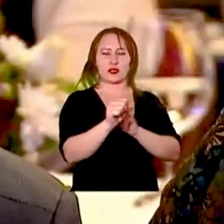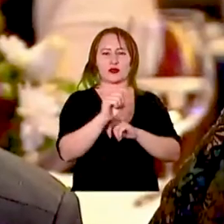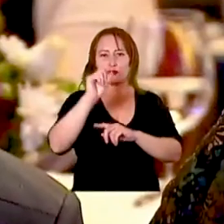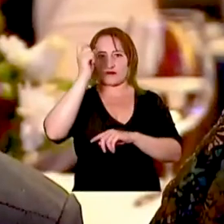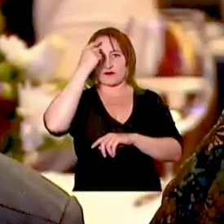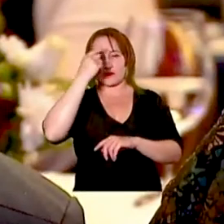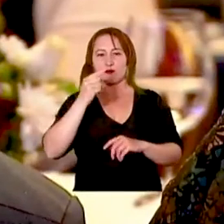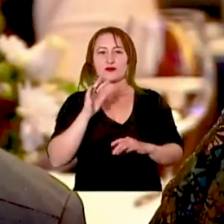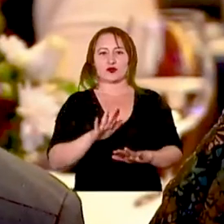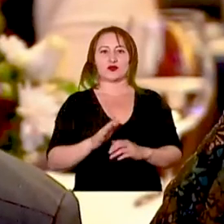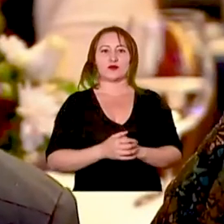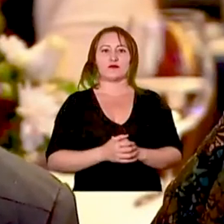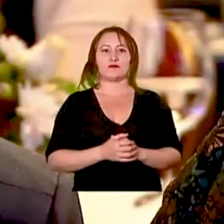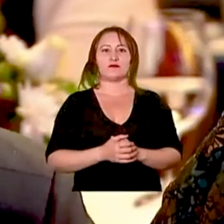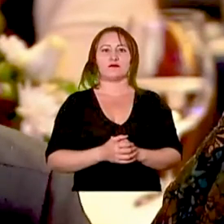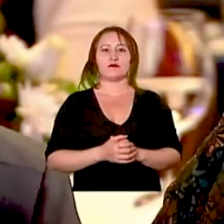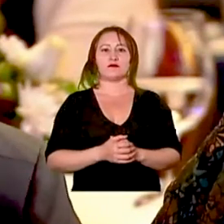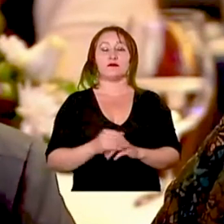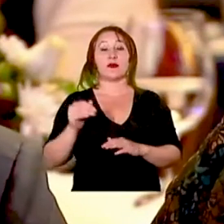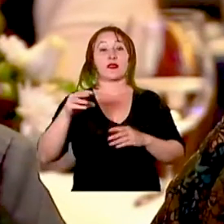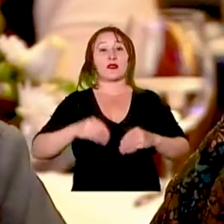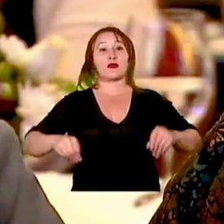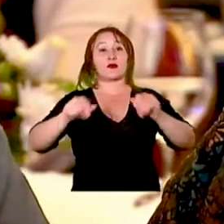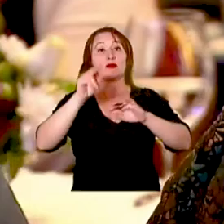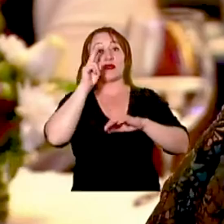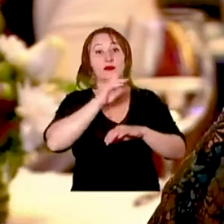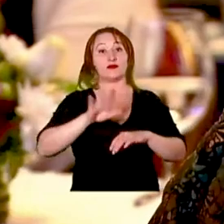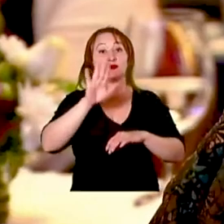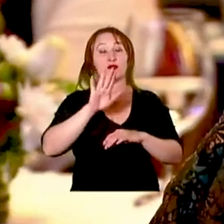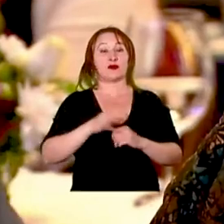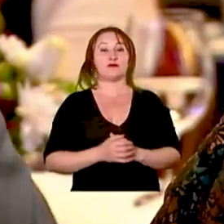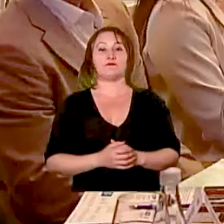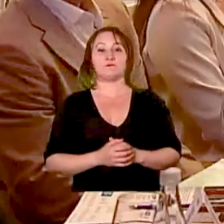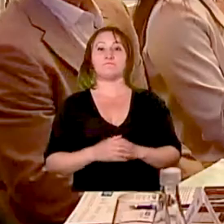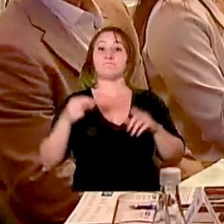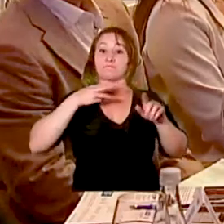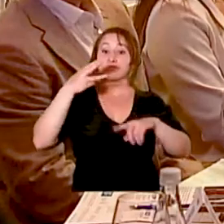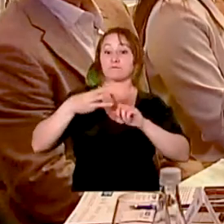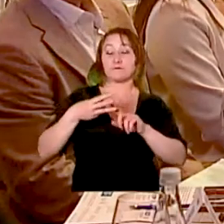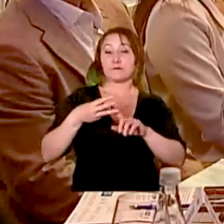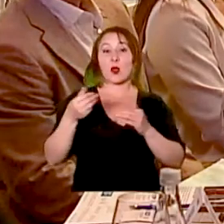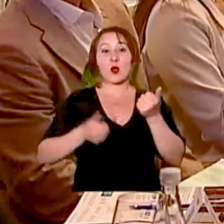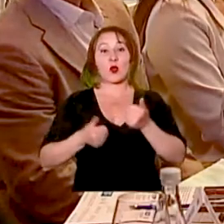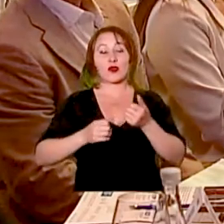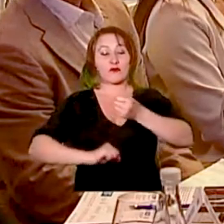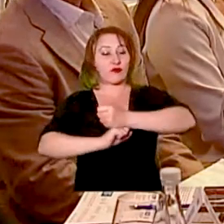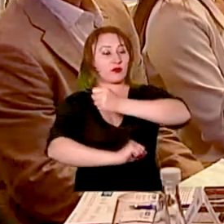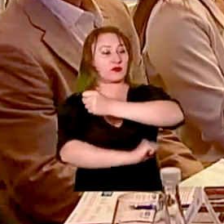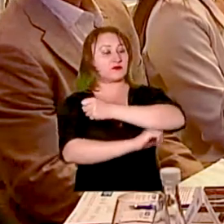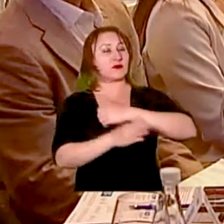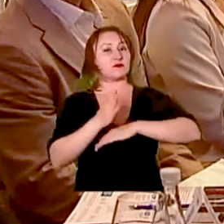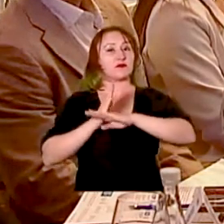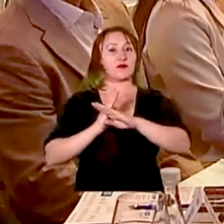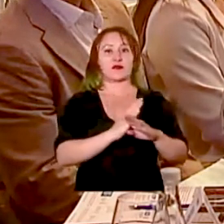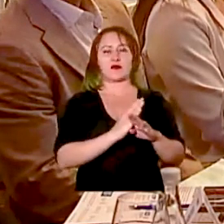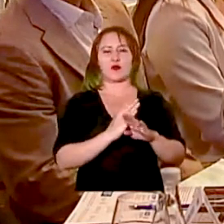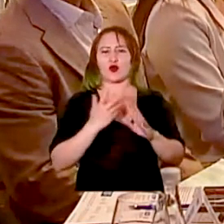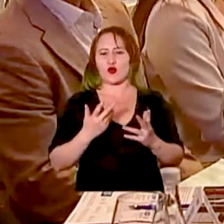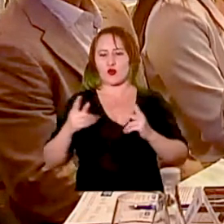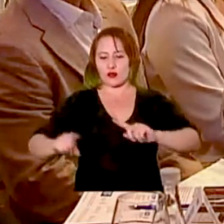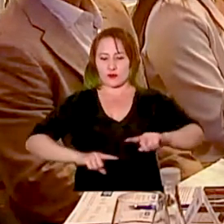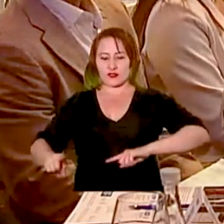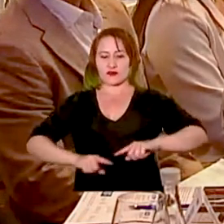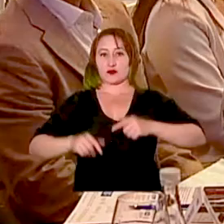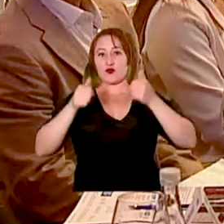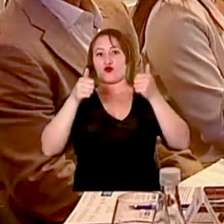gobierno regional, territorial o nacional. Una tercera línea es el fortalecimiento preventivo para la buena